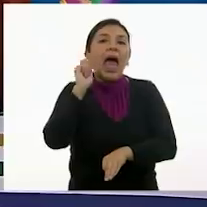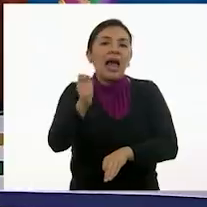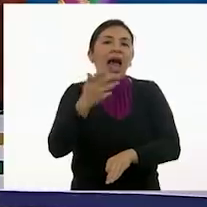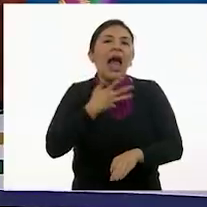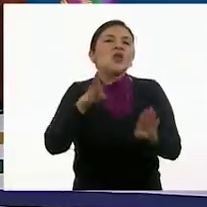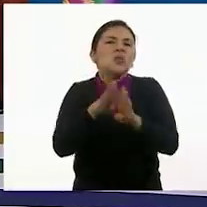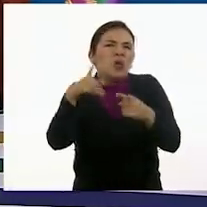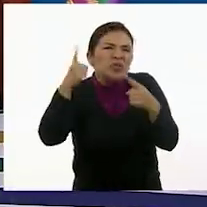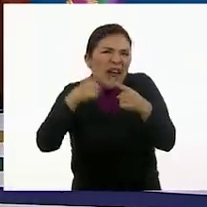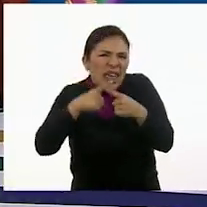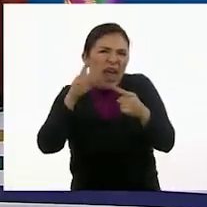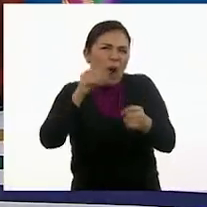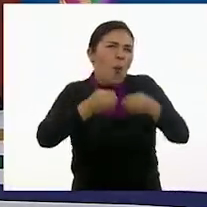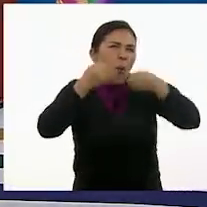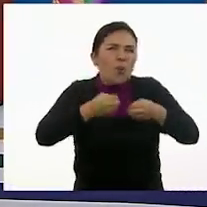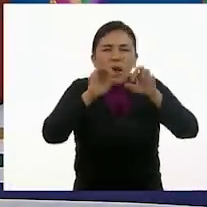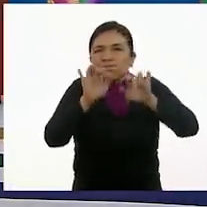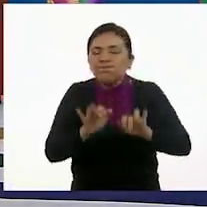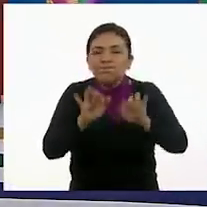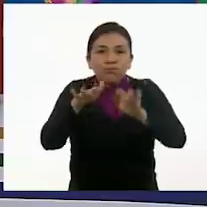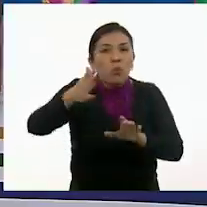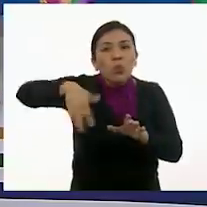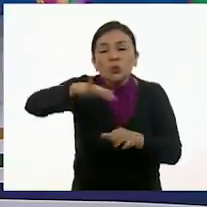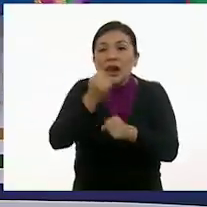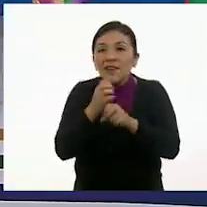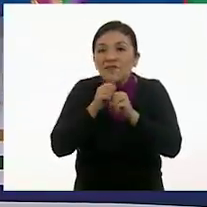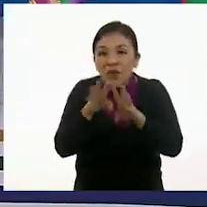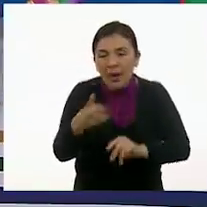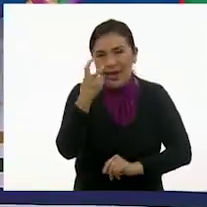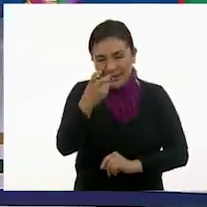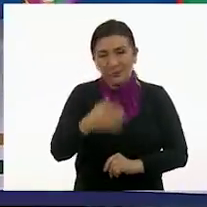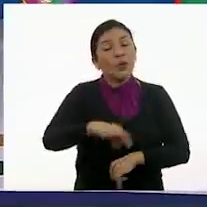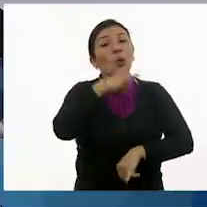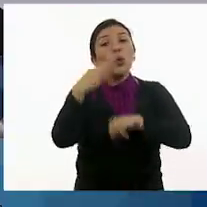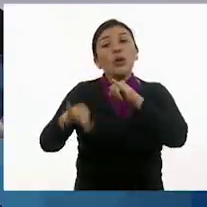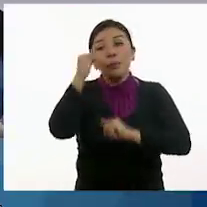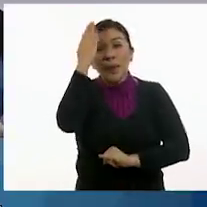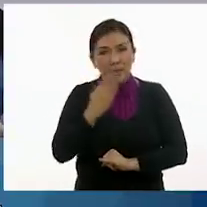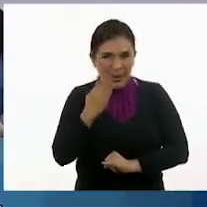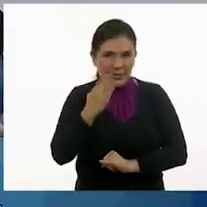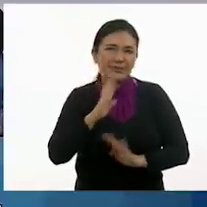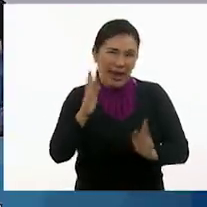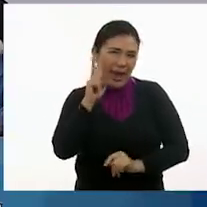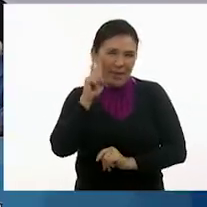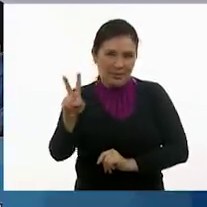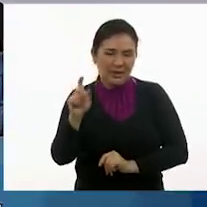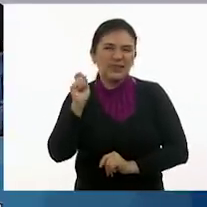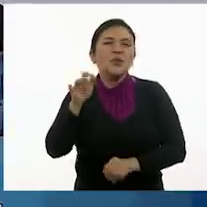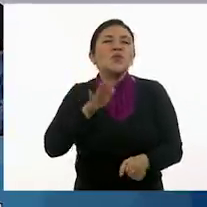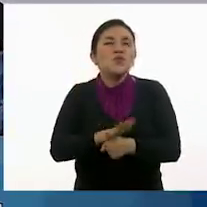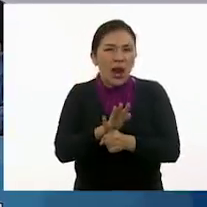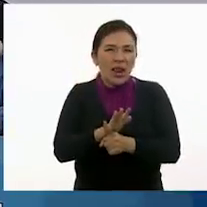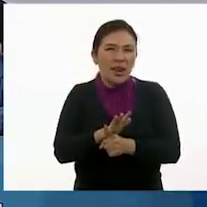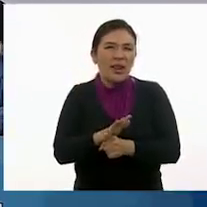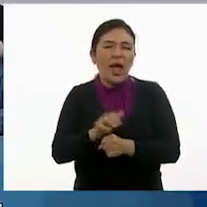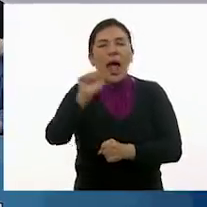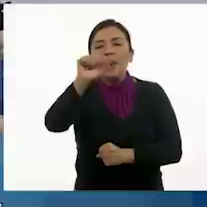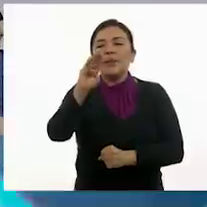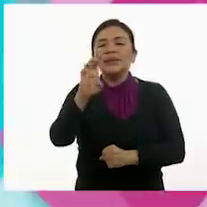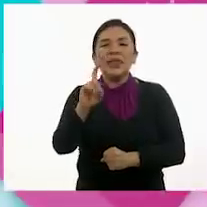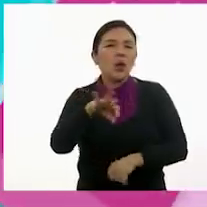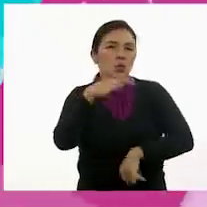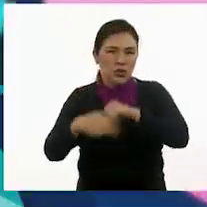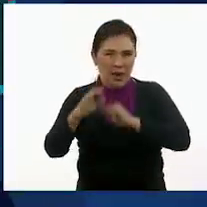parecer su tarea, sus actividades. Y vamos a la última, esta ya va a ser más sencilla porque ya descartamos las demás